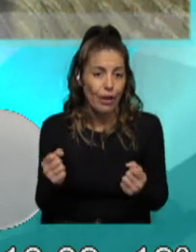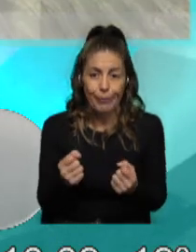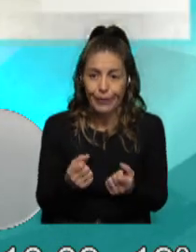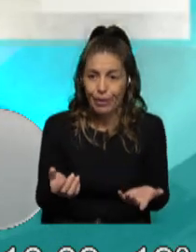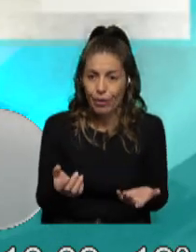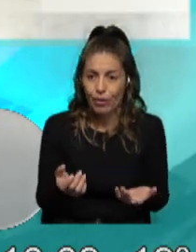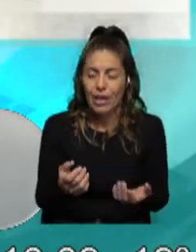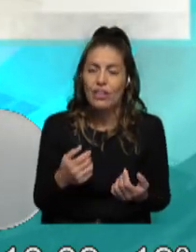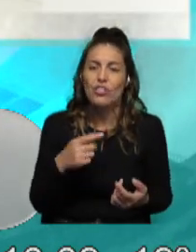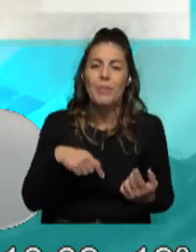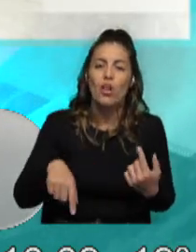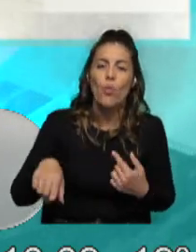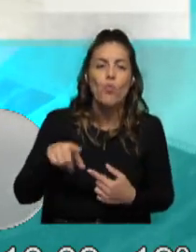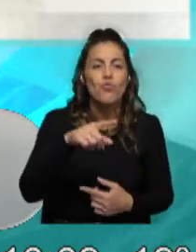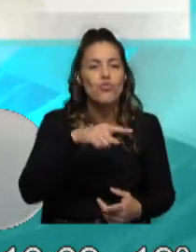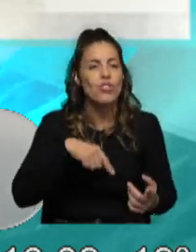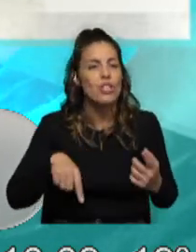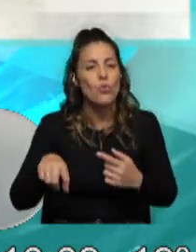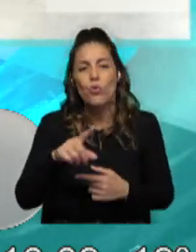empieza un círculo vicioso en donde